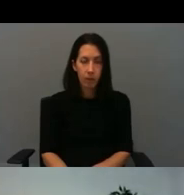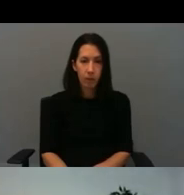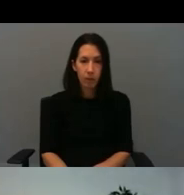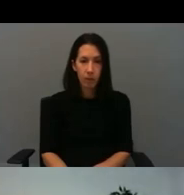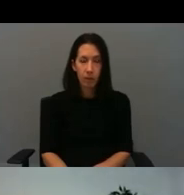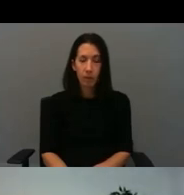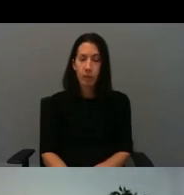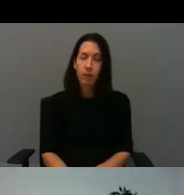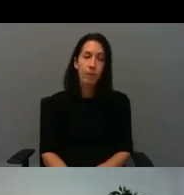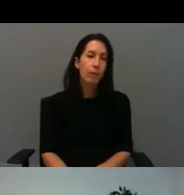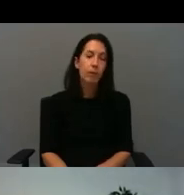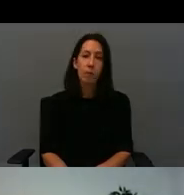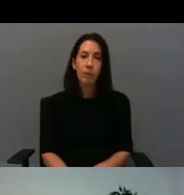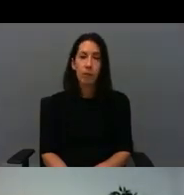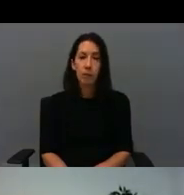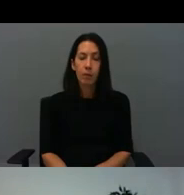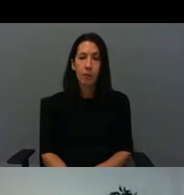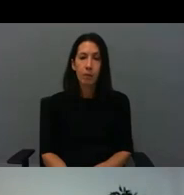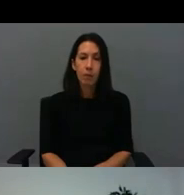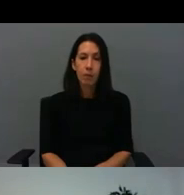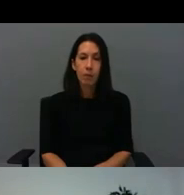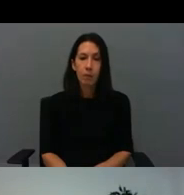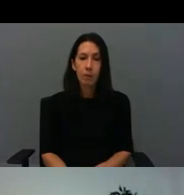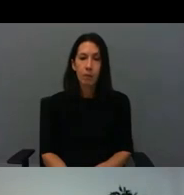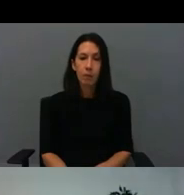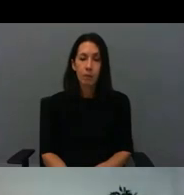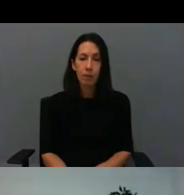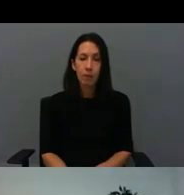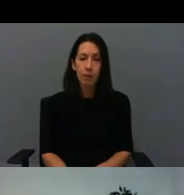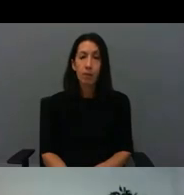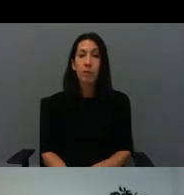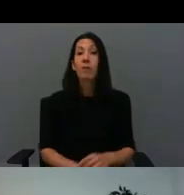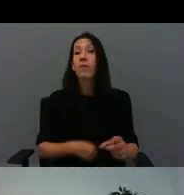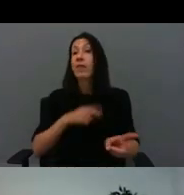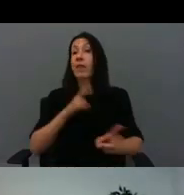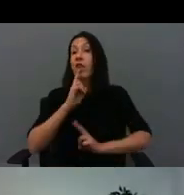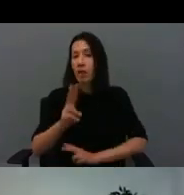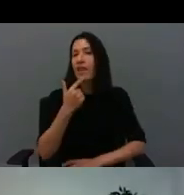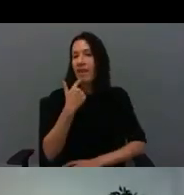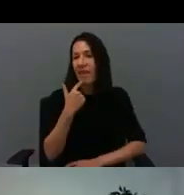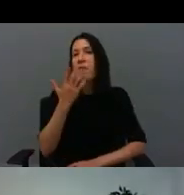¿O en una vivienda tú sola? ¿En una vivienda tú sola? ¿En una vivienda ya sola? Sí.